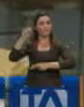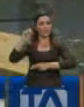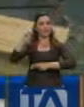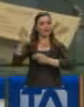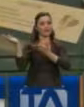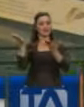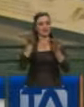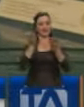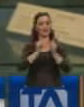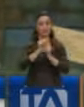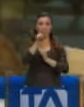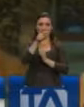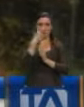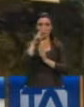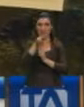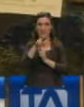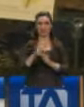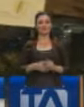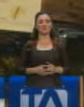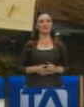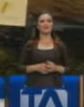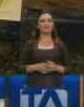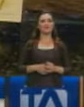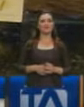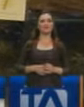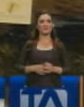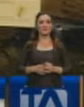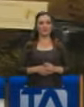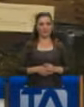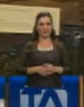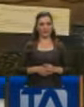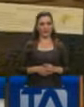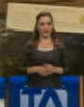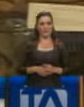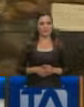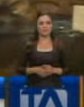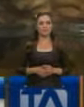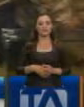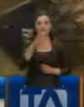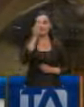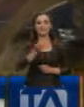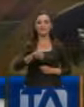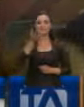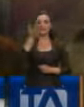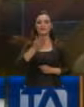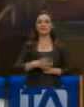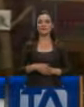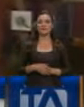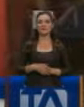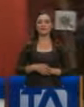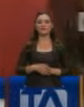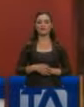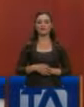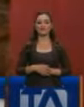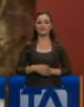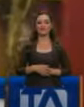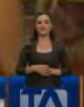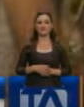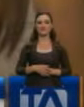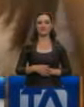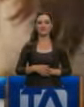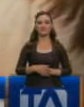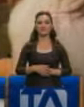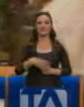usted en primera fila, como siempre, ya conozca lo que tiene que ver con esta exposición. Buenos días. Buenos días. Sí,